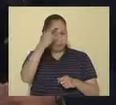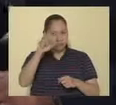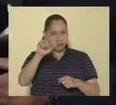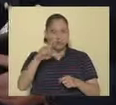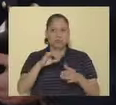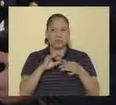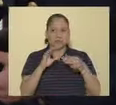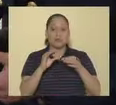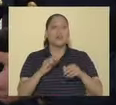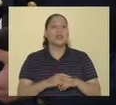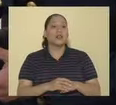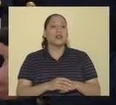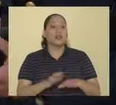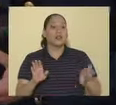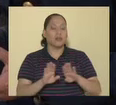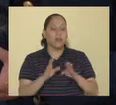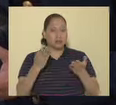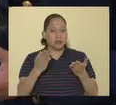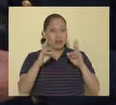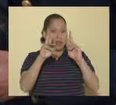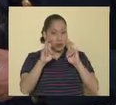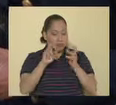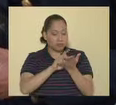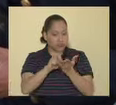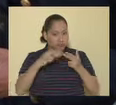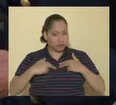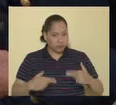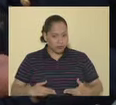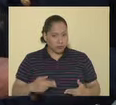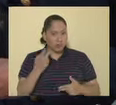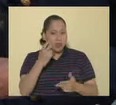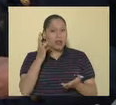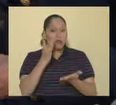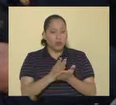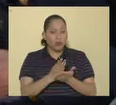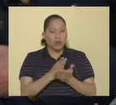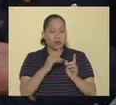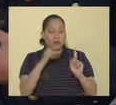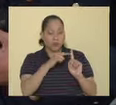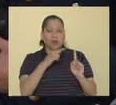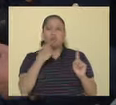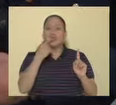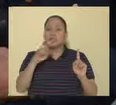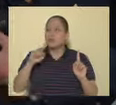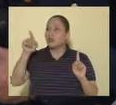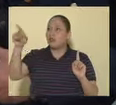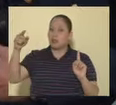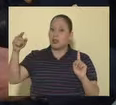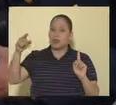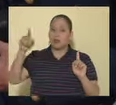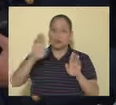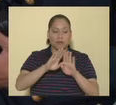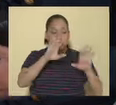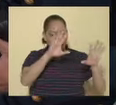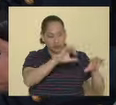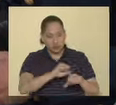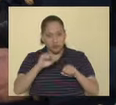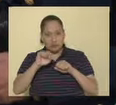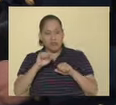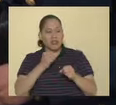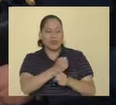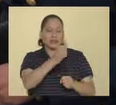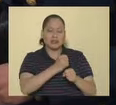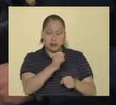refiere, los temas de derechos humanos no solamente es alguien que se queje de que le tuvieron o le hicieron